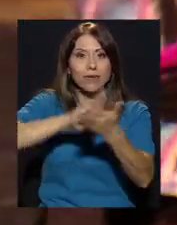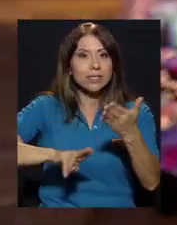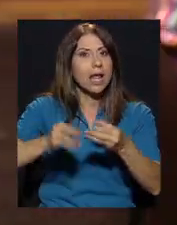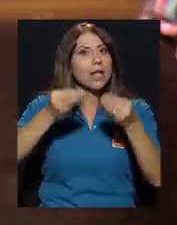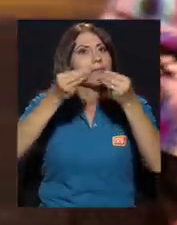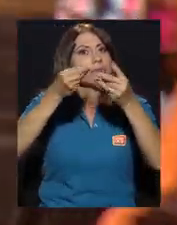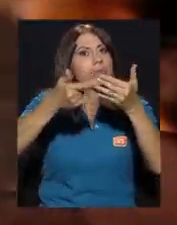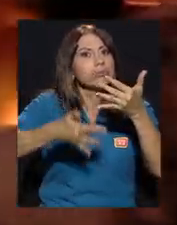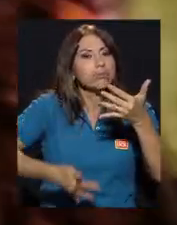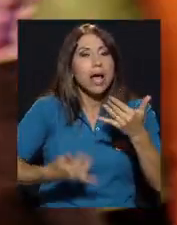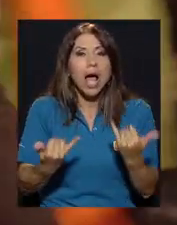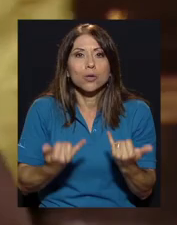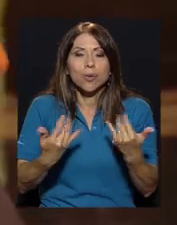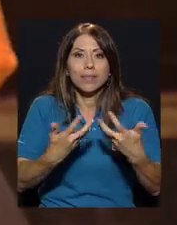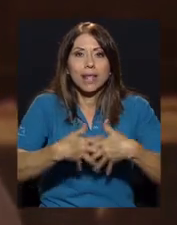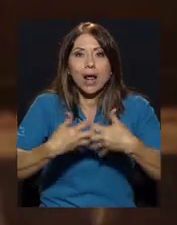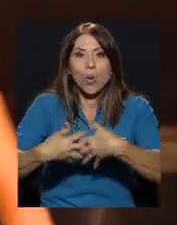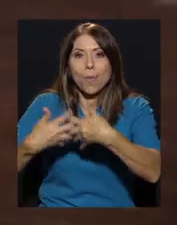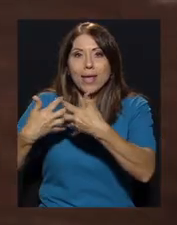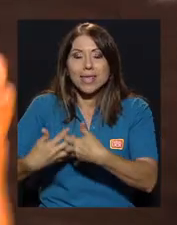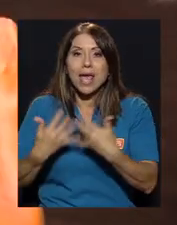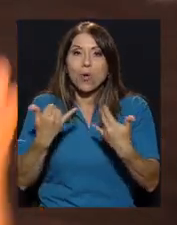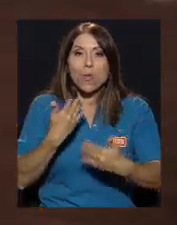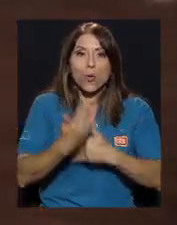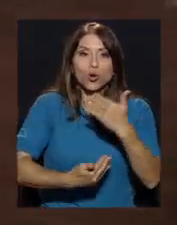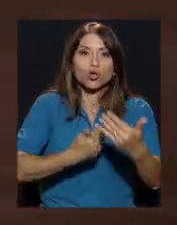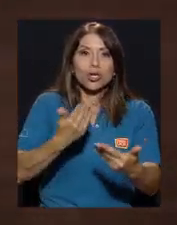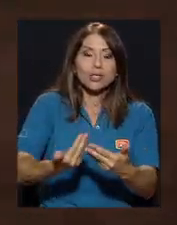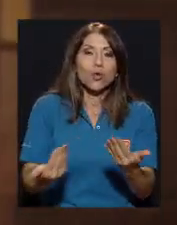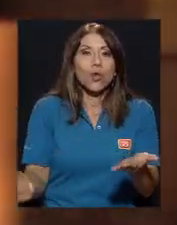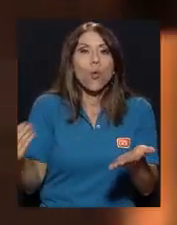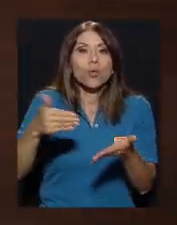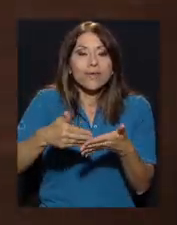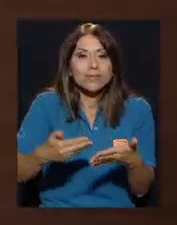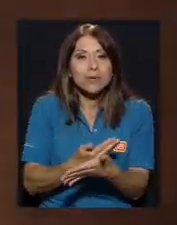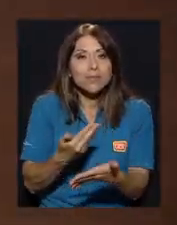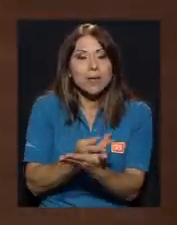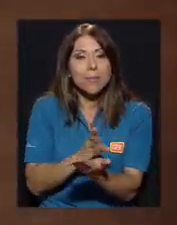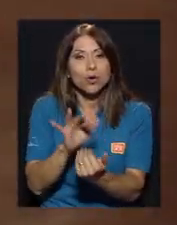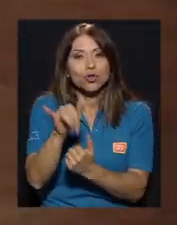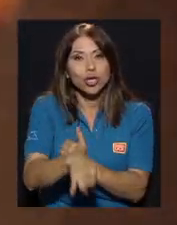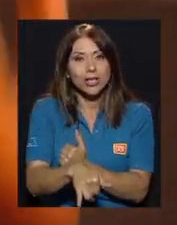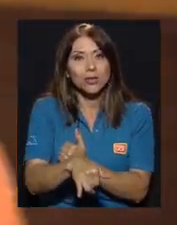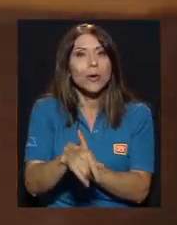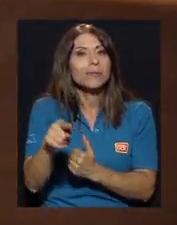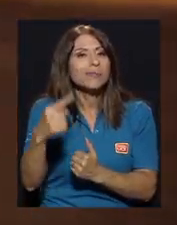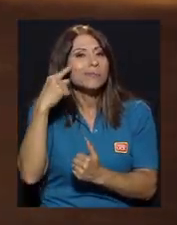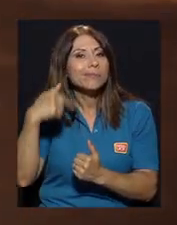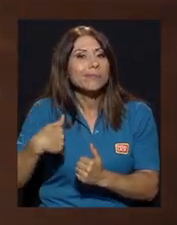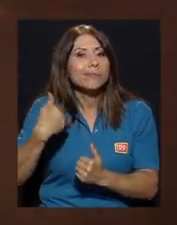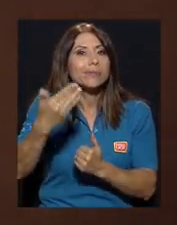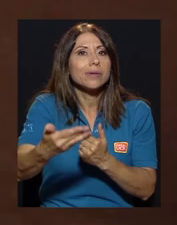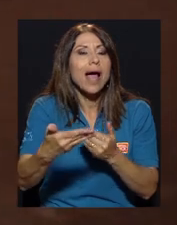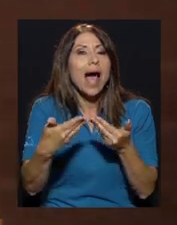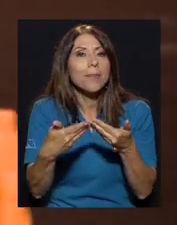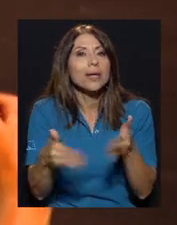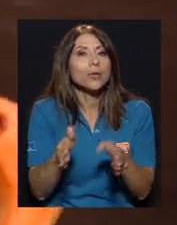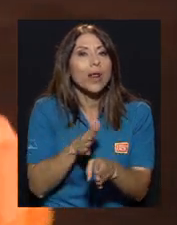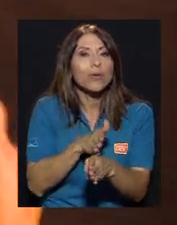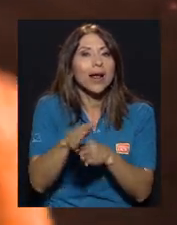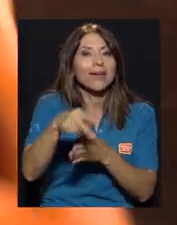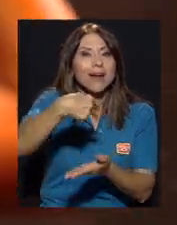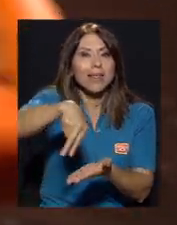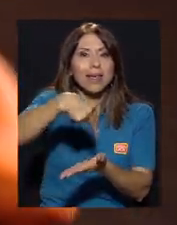actualmente la compañía se encuentra en un proceso de reformulación del proyecto que contempla la apertura de una carrera de danza en la